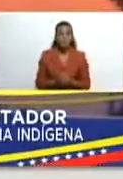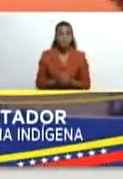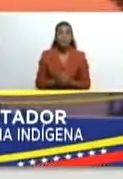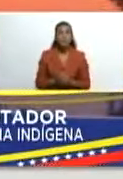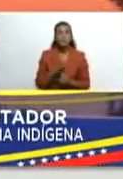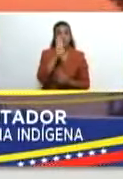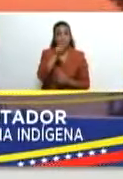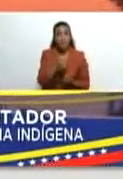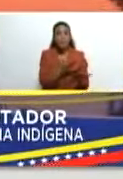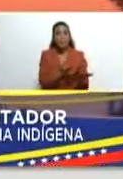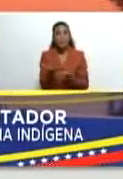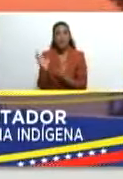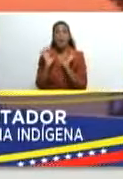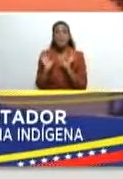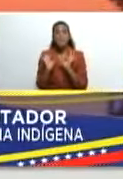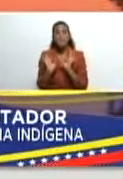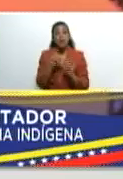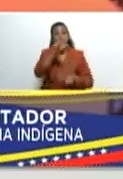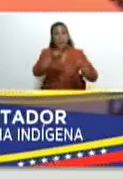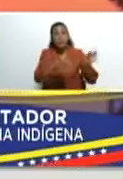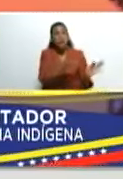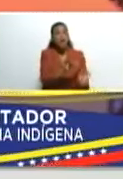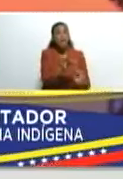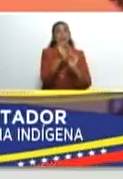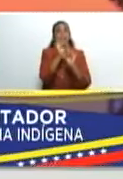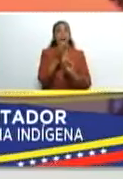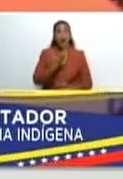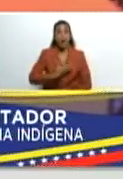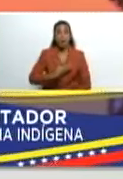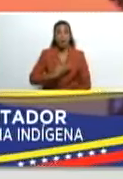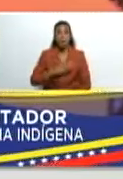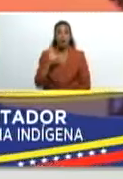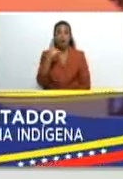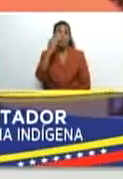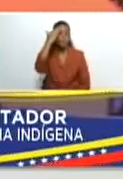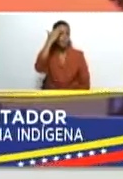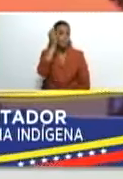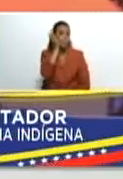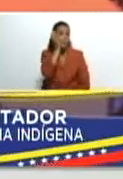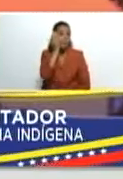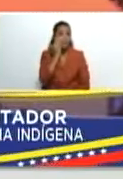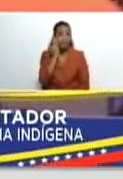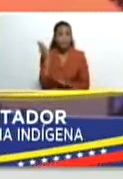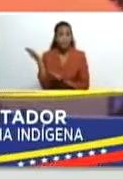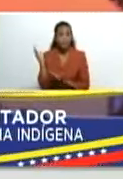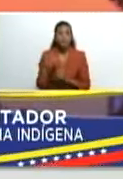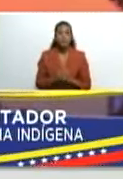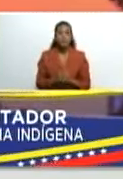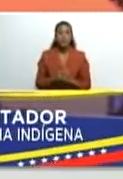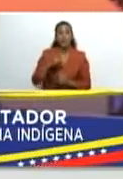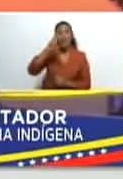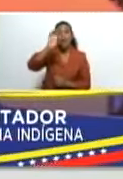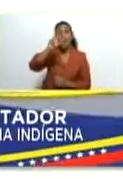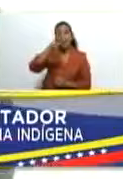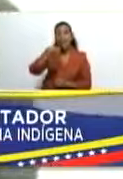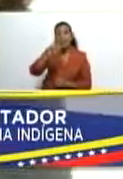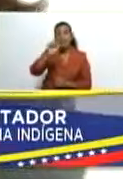Están invitados especiales la alcaldesa de Caracas, Carmen Teresa, Naúm